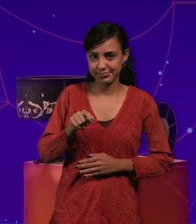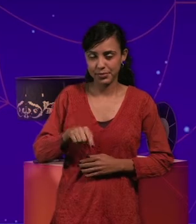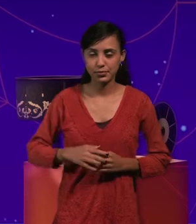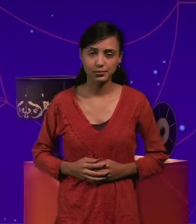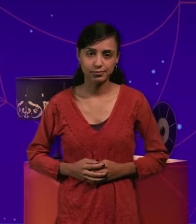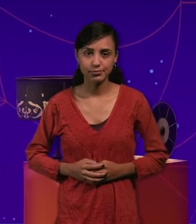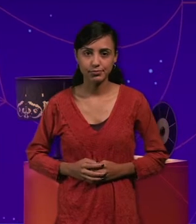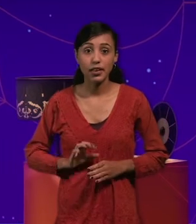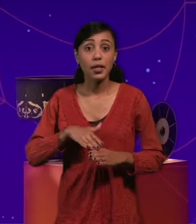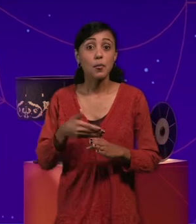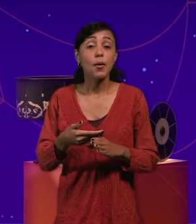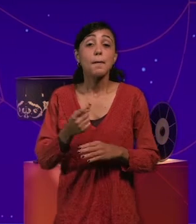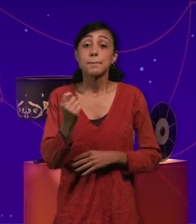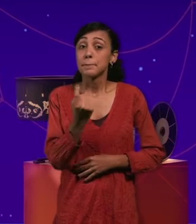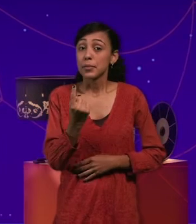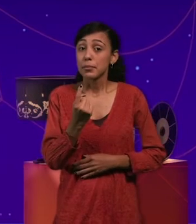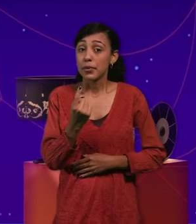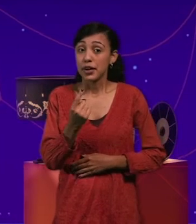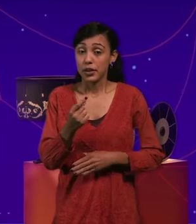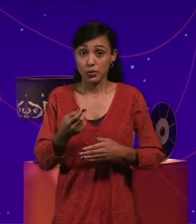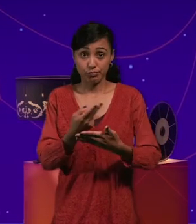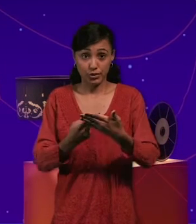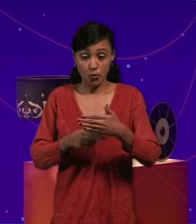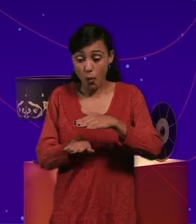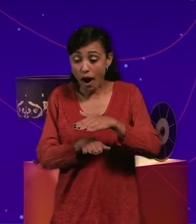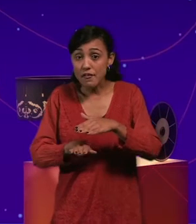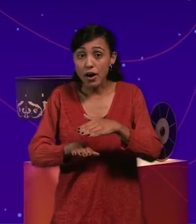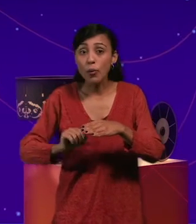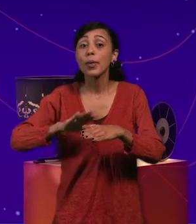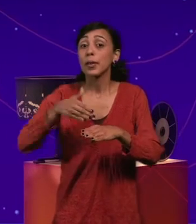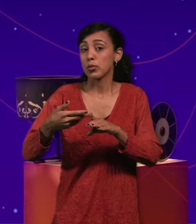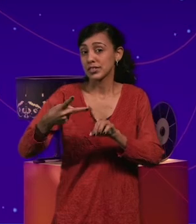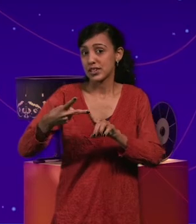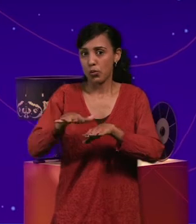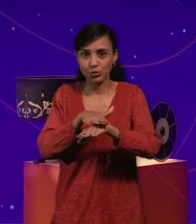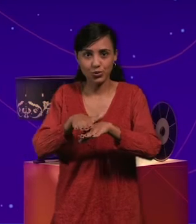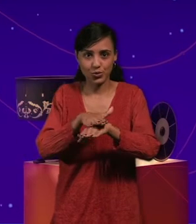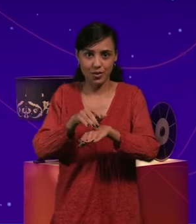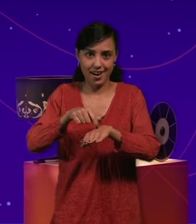Luego, recomendado hacer primero el dibujo de abajo y luego el dibujo de arriba.